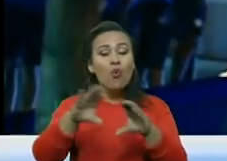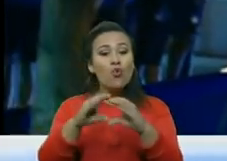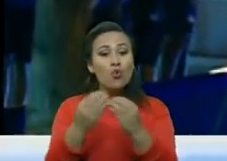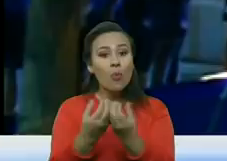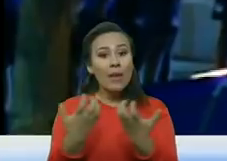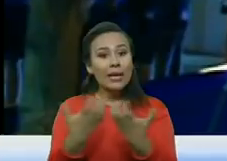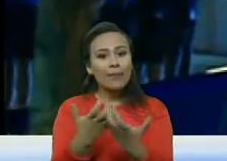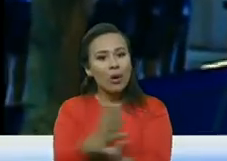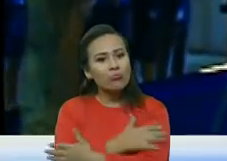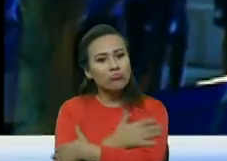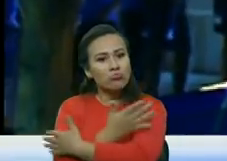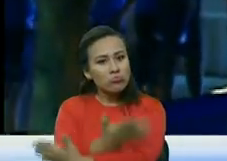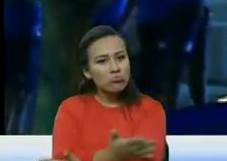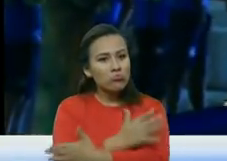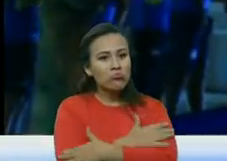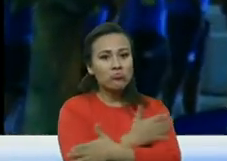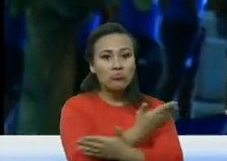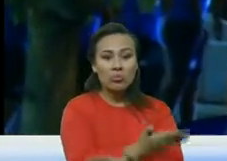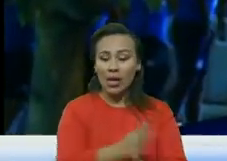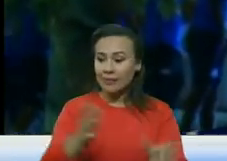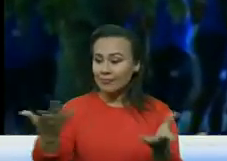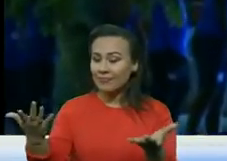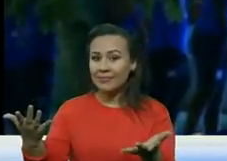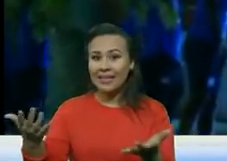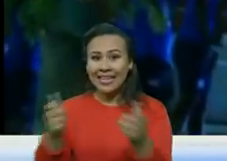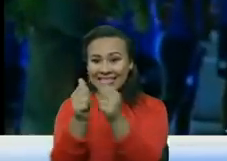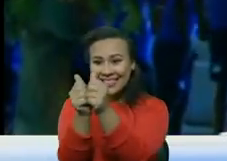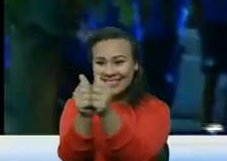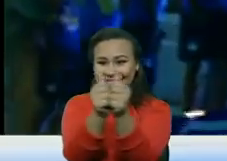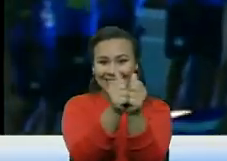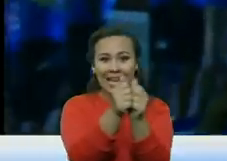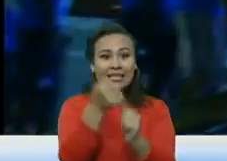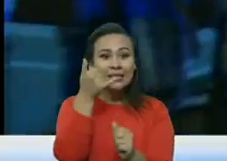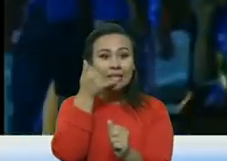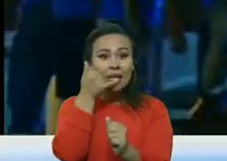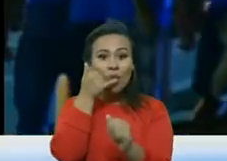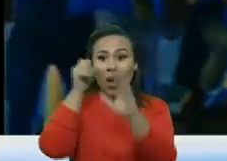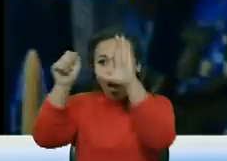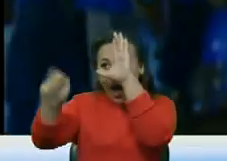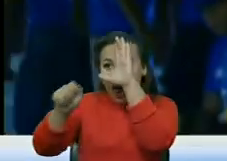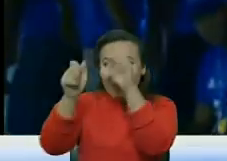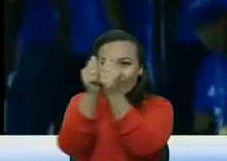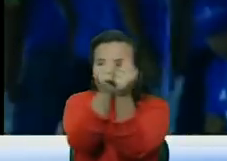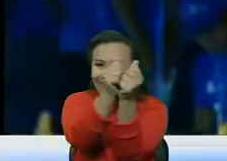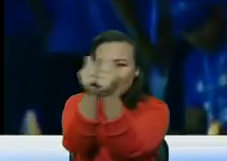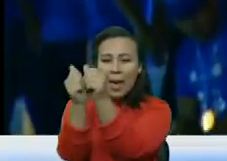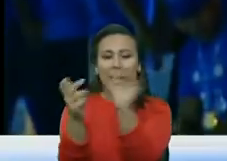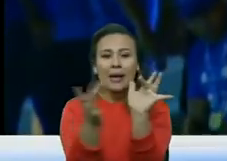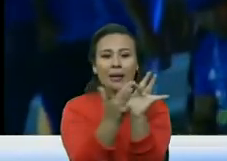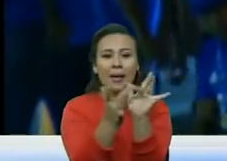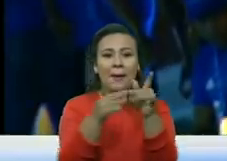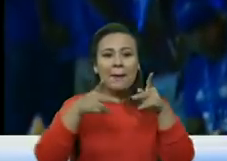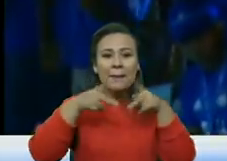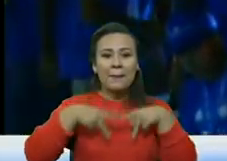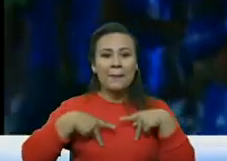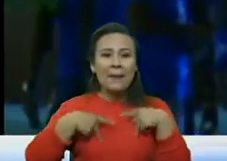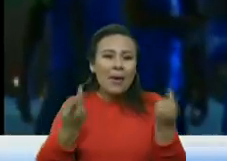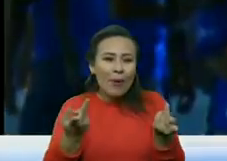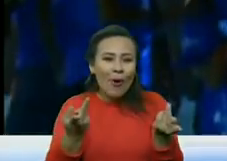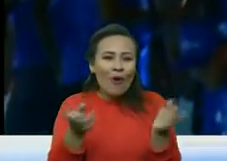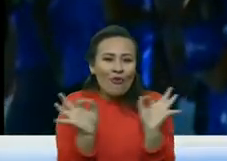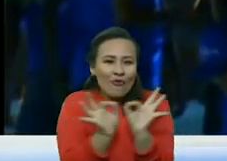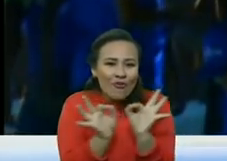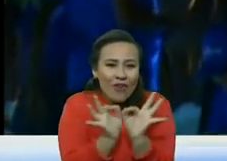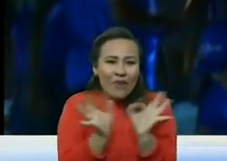saludando a la hinchada. Y ellos están con los teléfonos celulares desde abajo, grabando, transmitiendo en vivo en redes sociales.